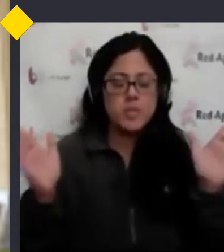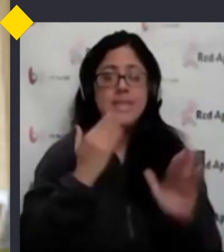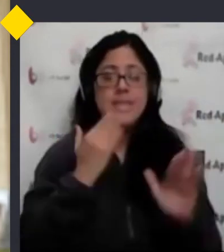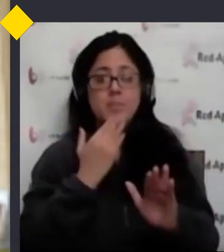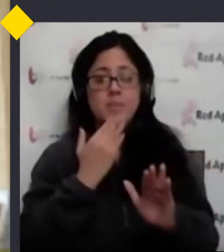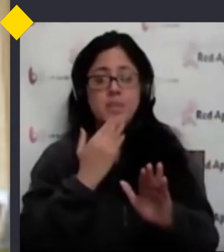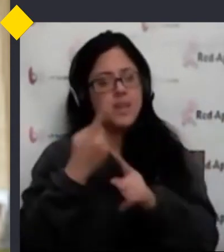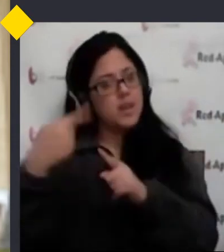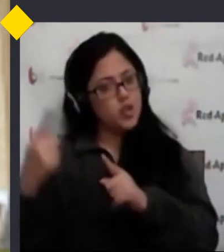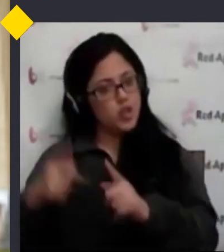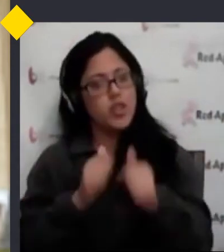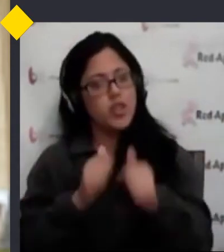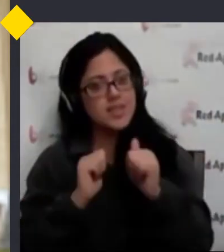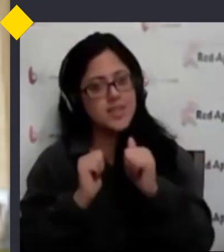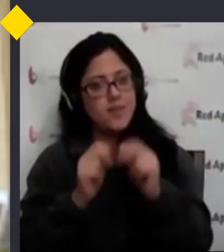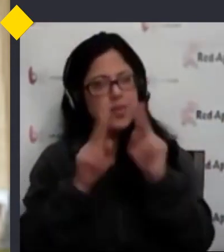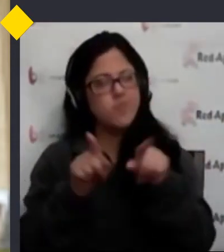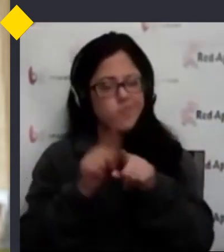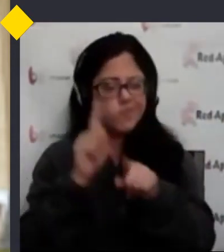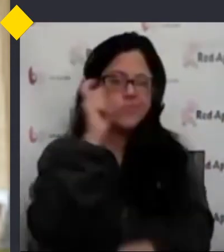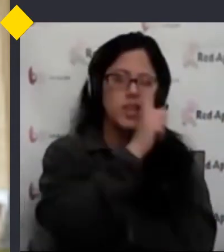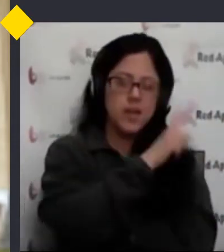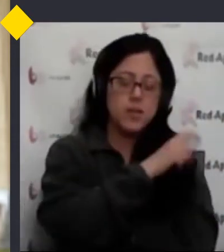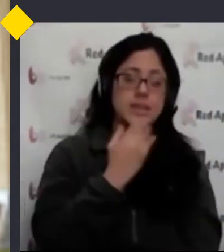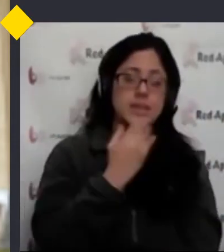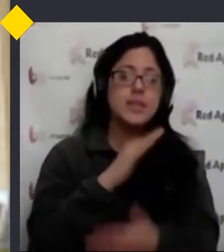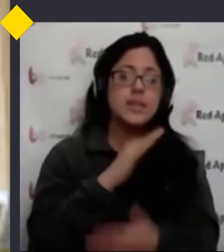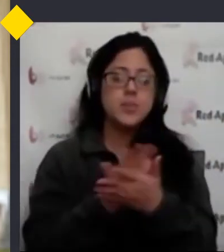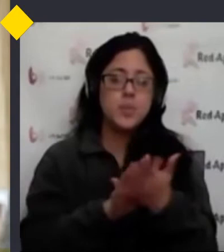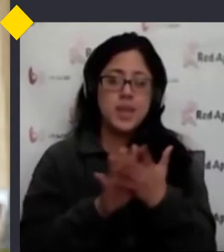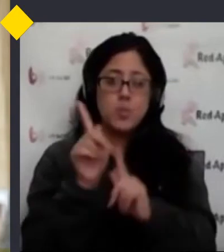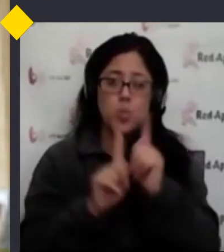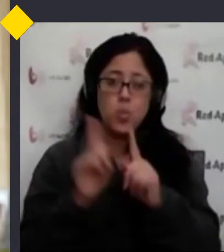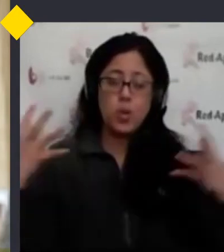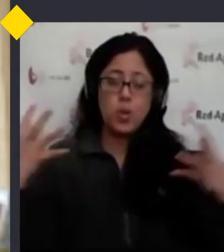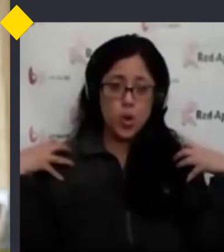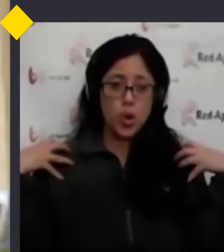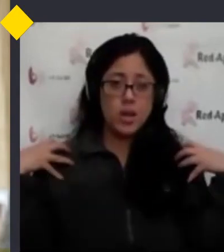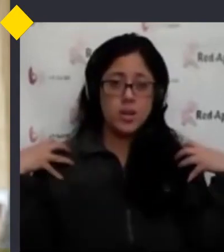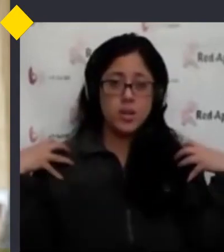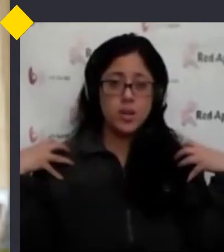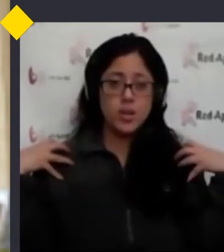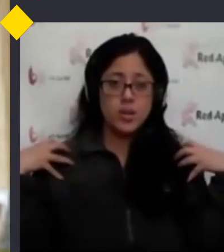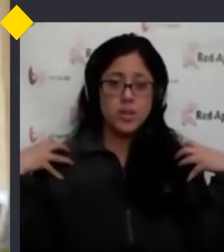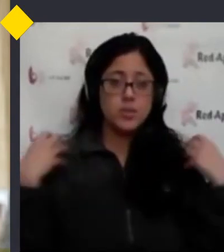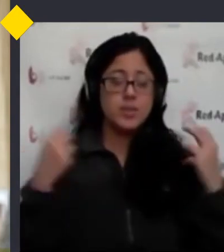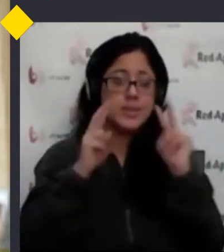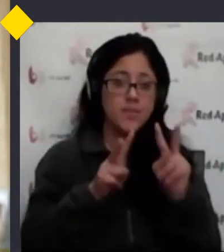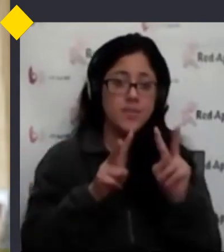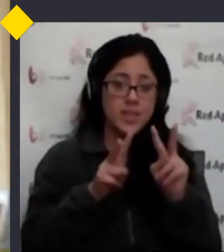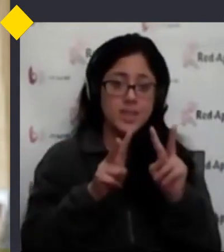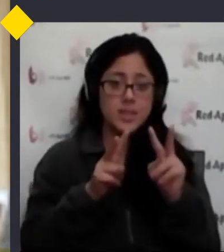desafíos que los veo bien complejos, y uno de los desafíos, por ejemplo, es que algunos cargos, y cada vez está pasando más, requieren el uso de